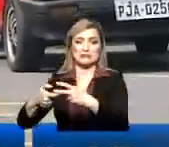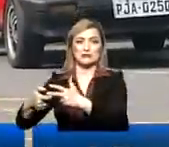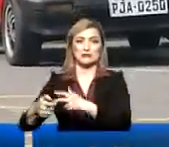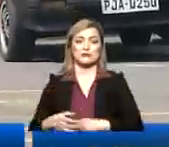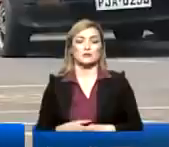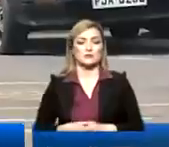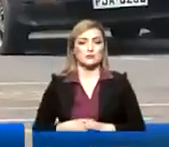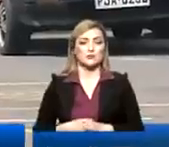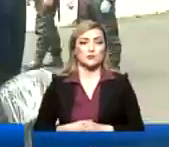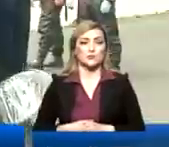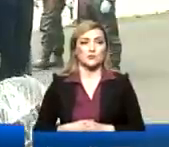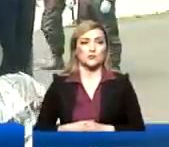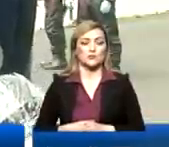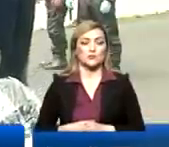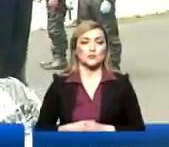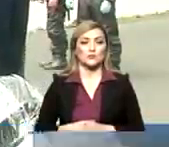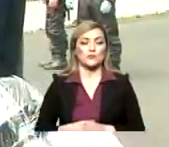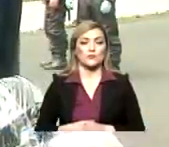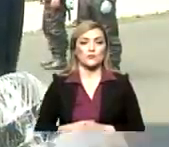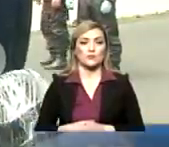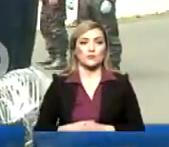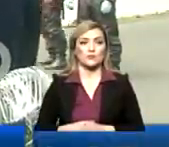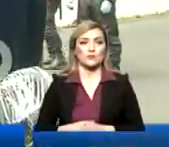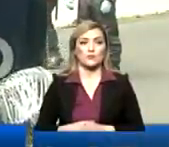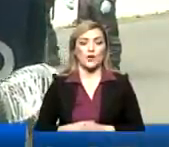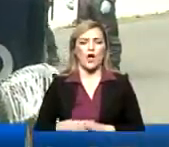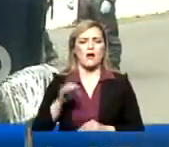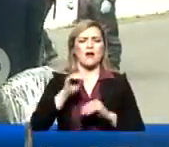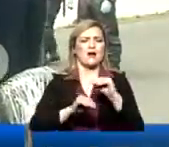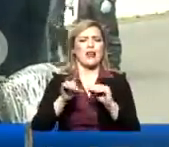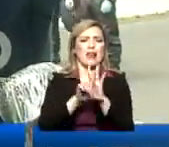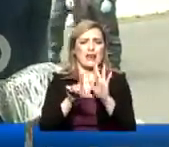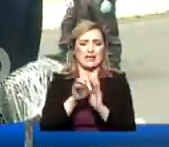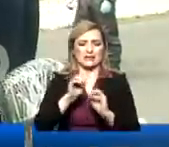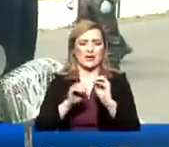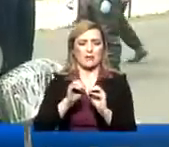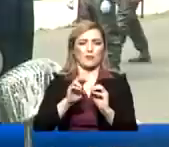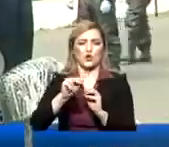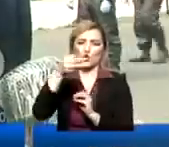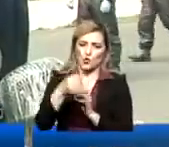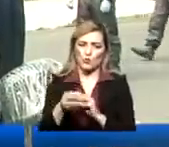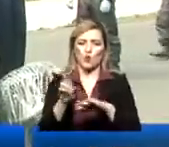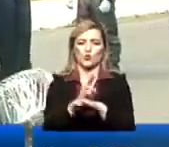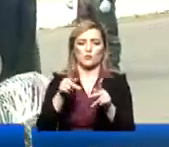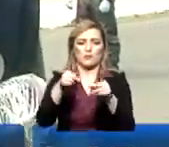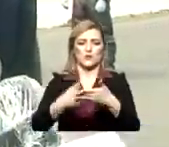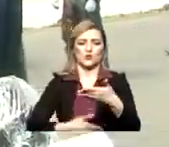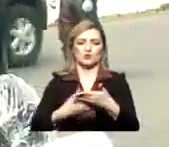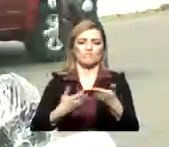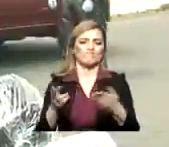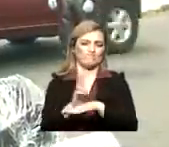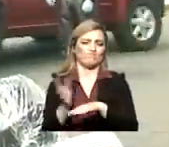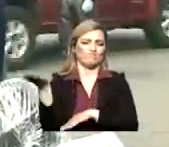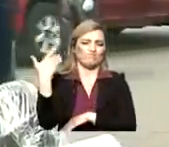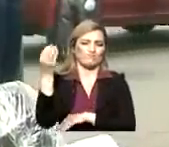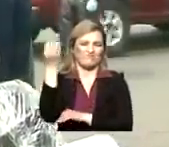nosotros tenemos ya el mecanismo legal realizado para justamente el incumplimiento o el mal uso del salvoconducto, lo que se vino